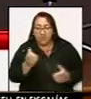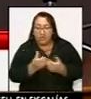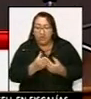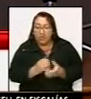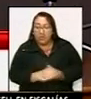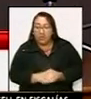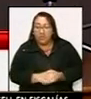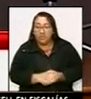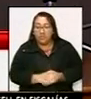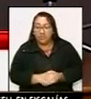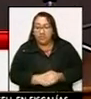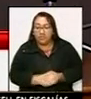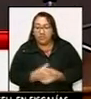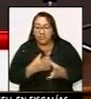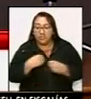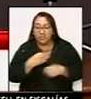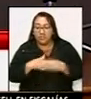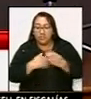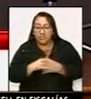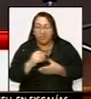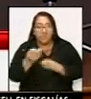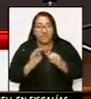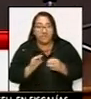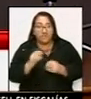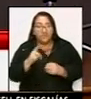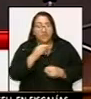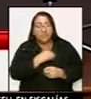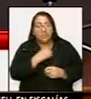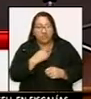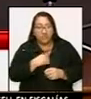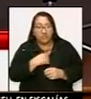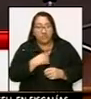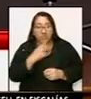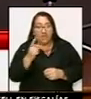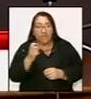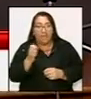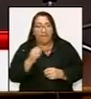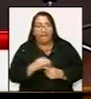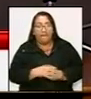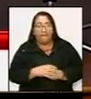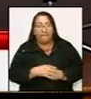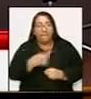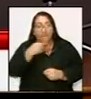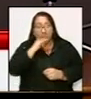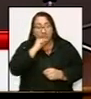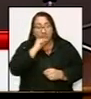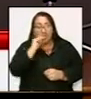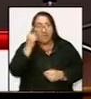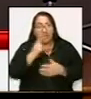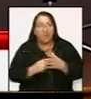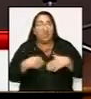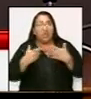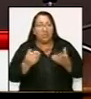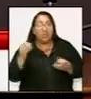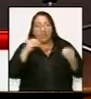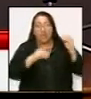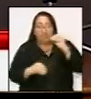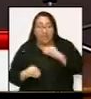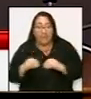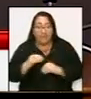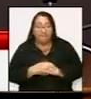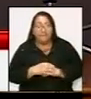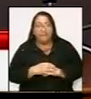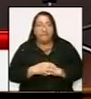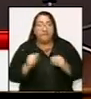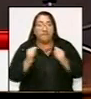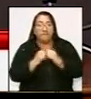República ha dotado de presupuesto al Ministerio de la Mujer para que puedan implementarse